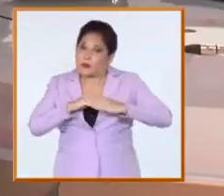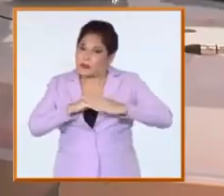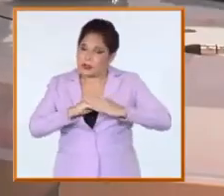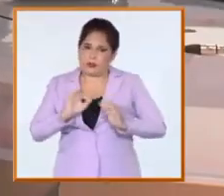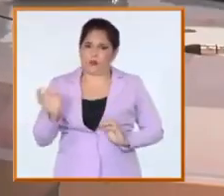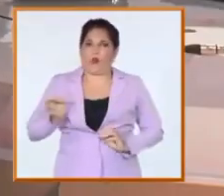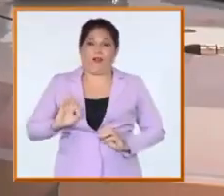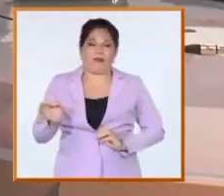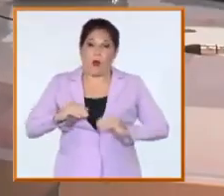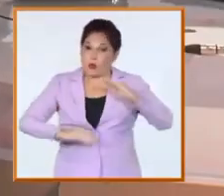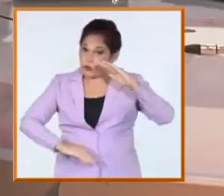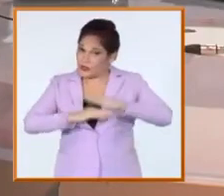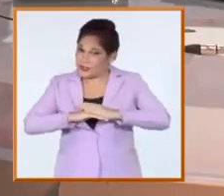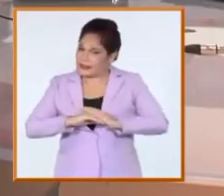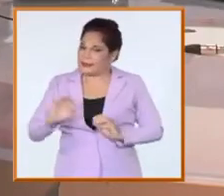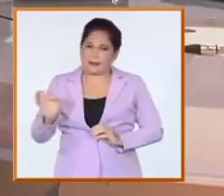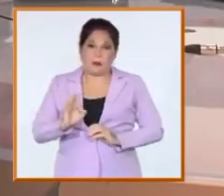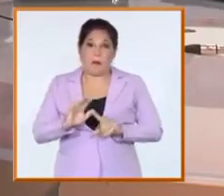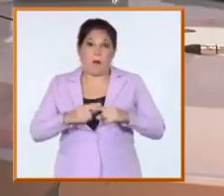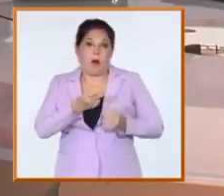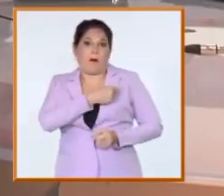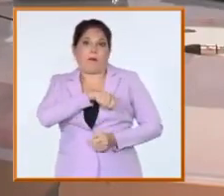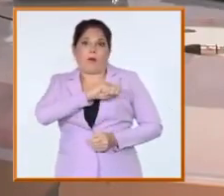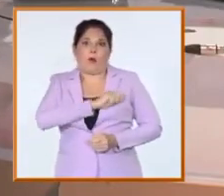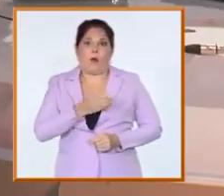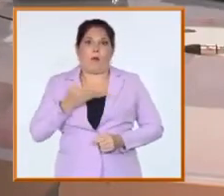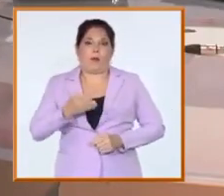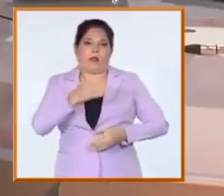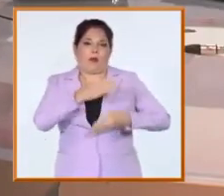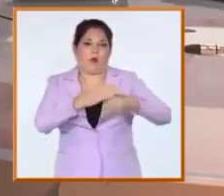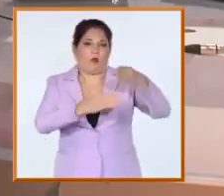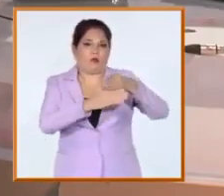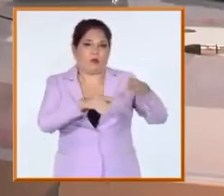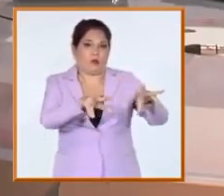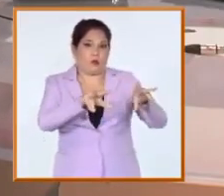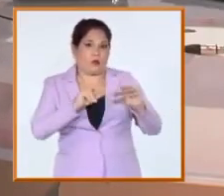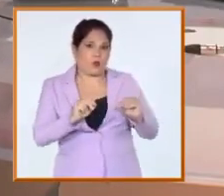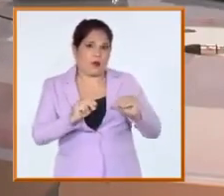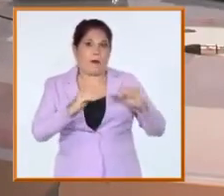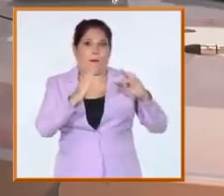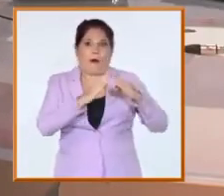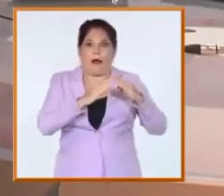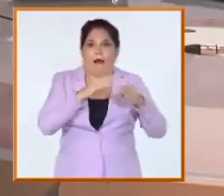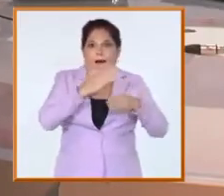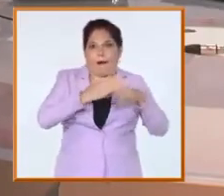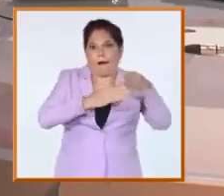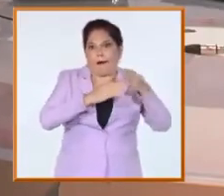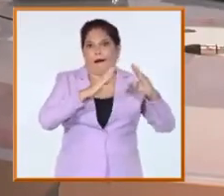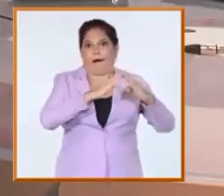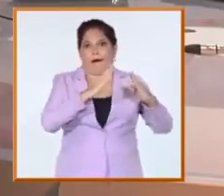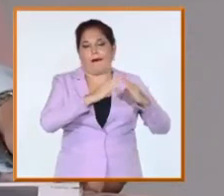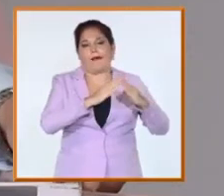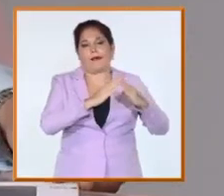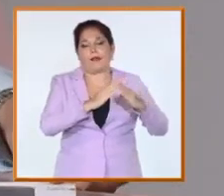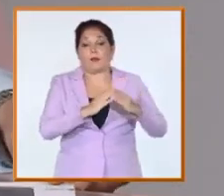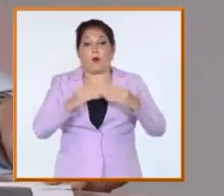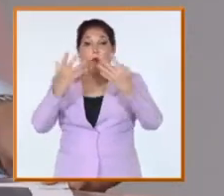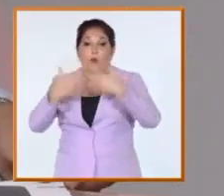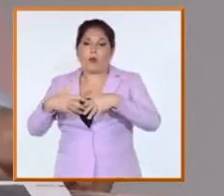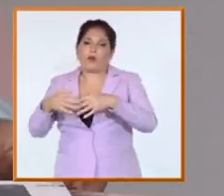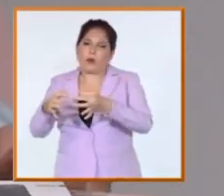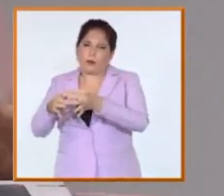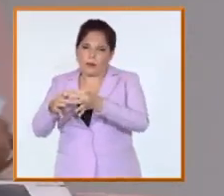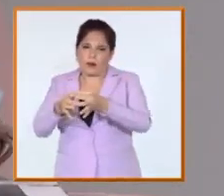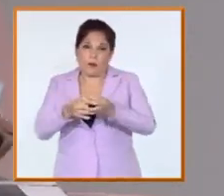no es suficiente la demanda es mucho mucho porque lo que estamos produciendo y